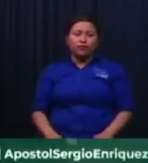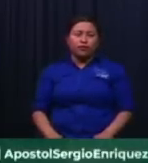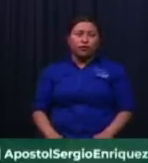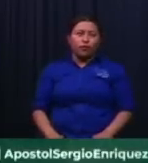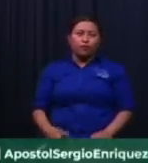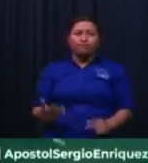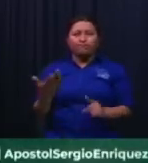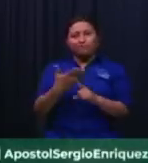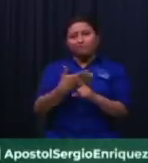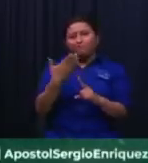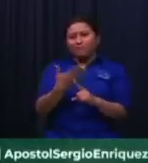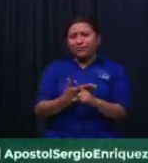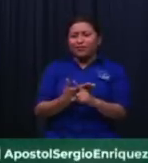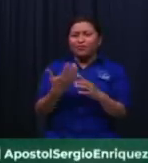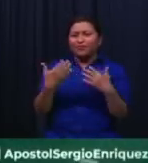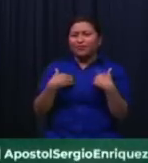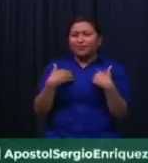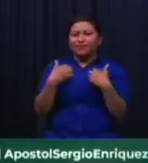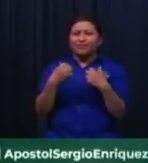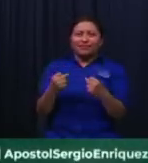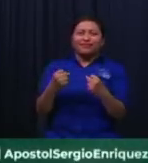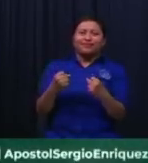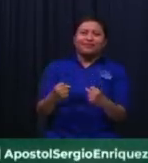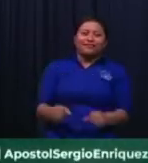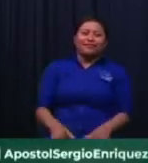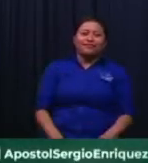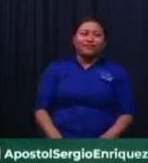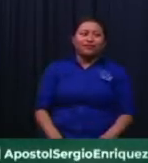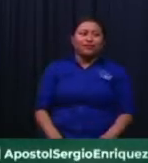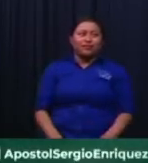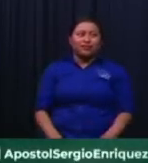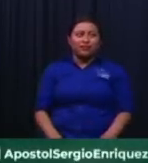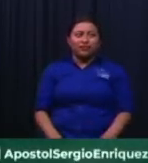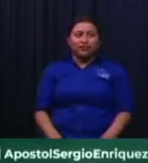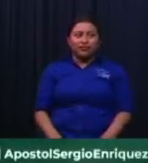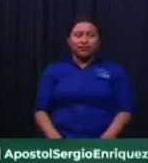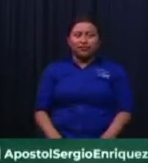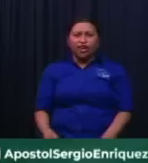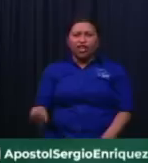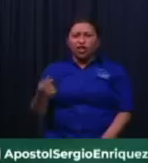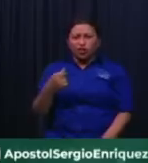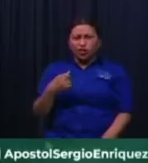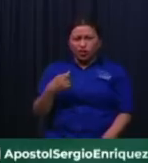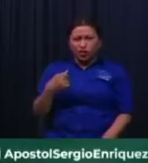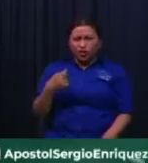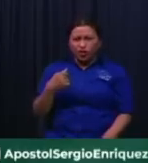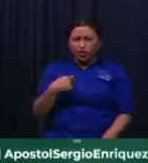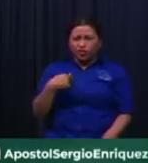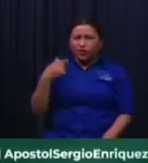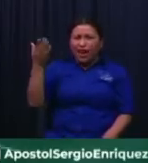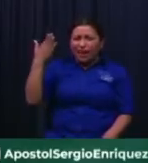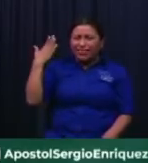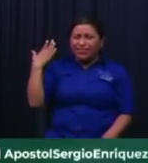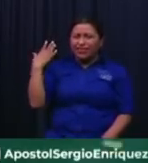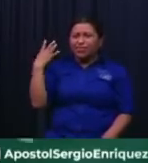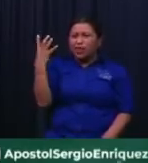Yo no sé si antes de conocer al Señor, yo me enojaba, yo era bélico, hermano. No parezco, ¿eh?